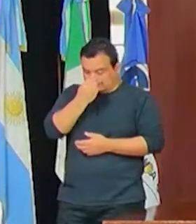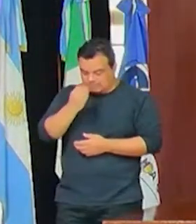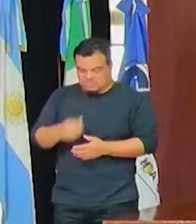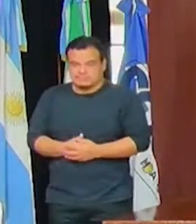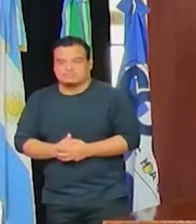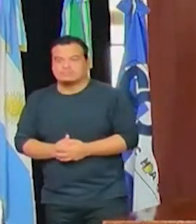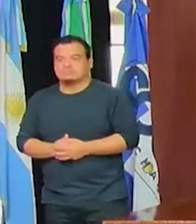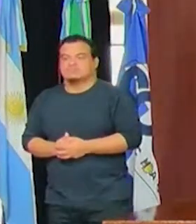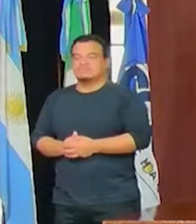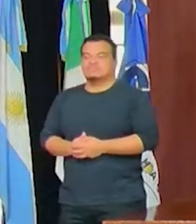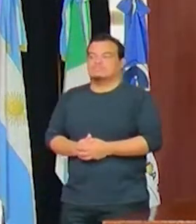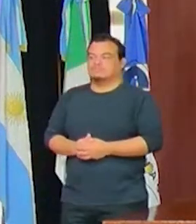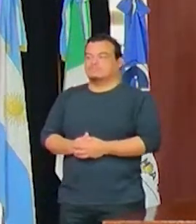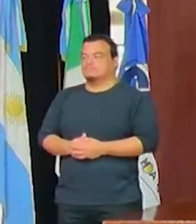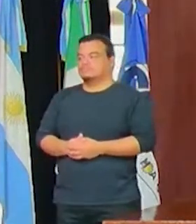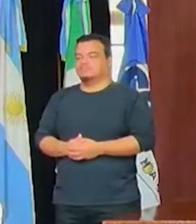No, quédate.